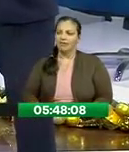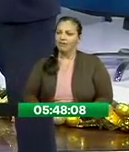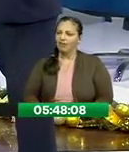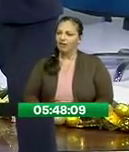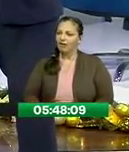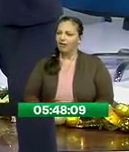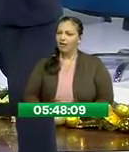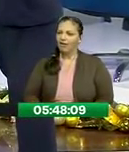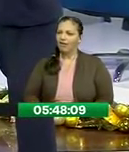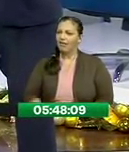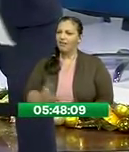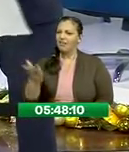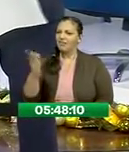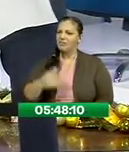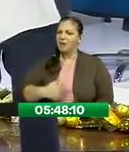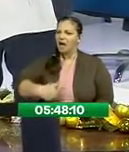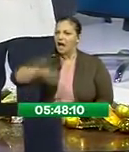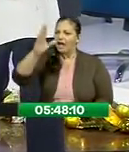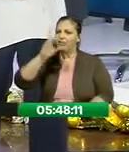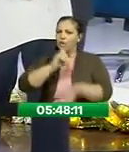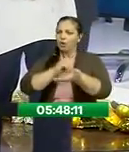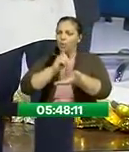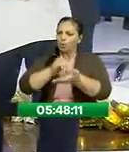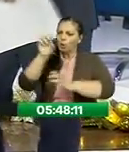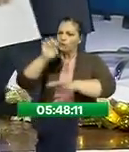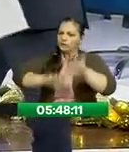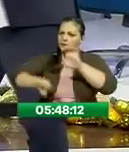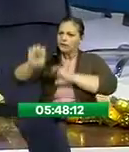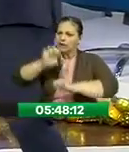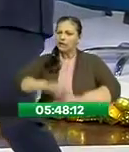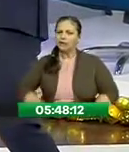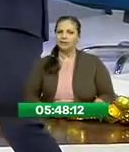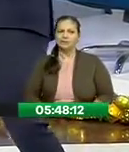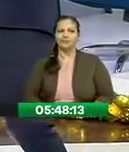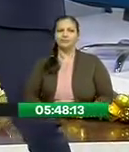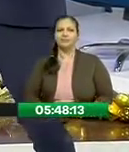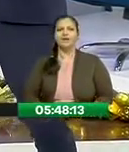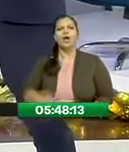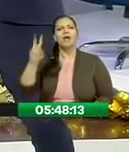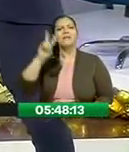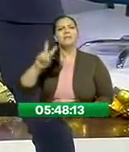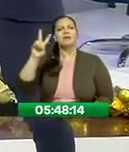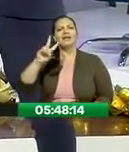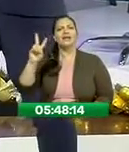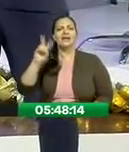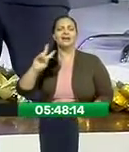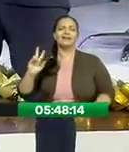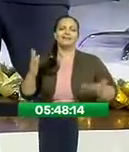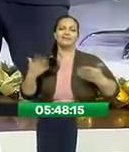crónico. Anda, busca un médico. ¡Pinche buen viene! ¡Eso!